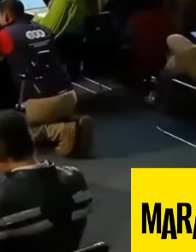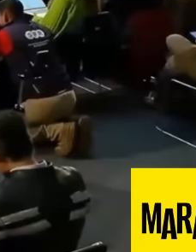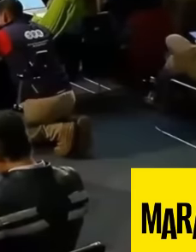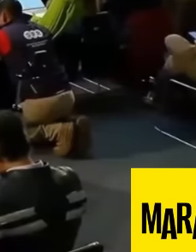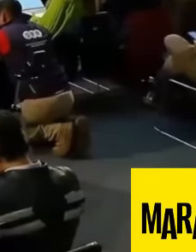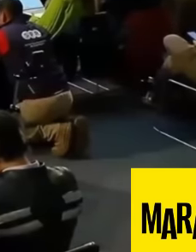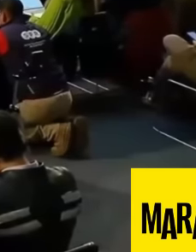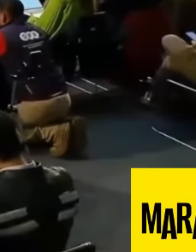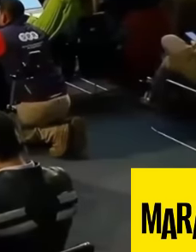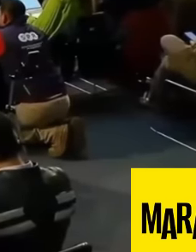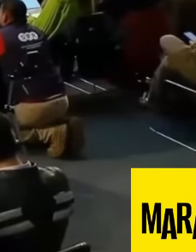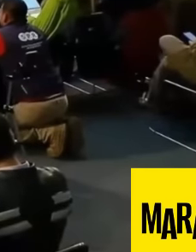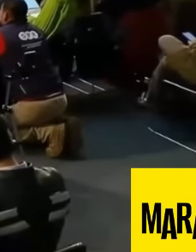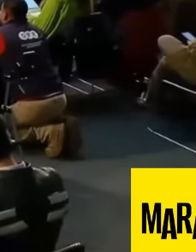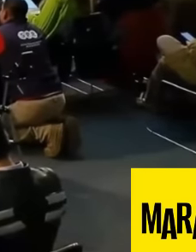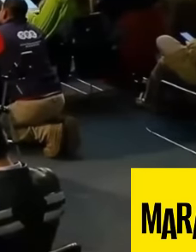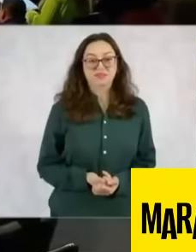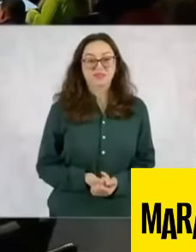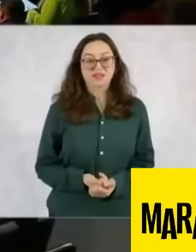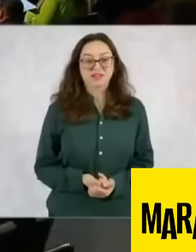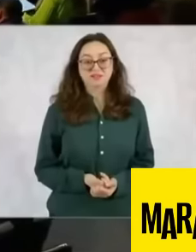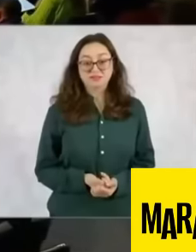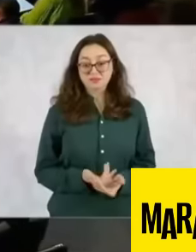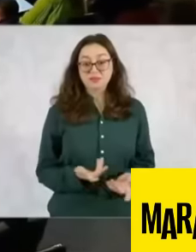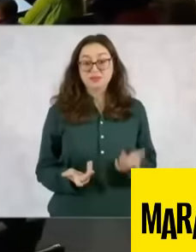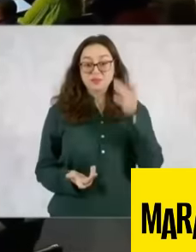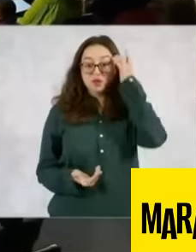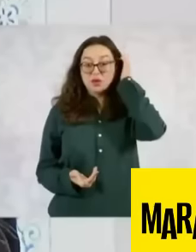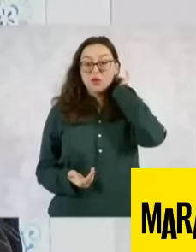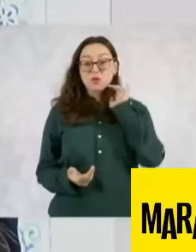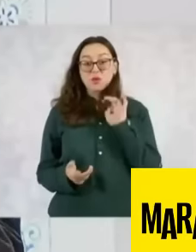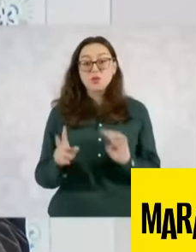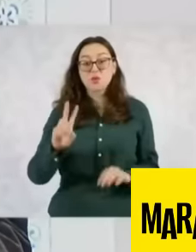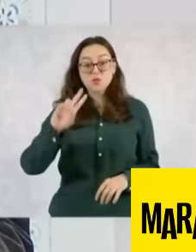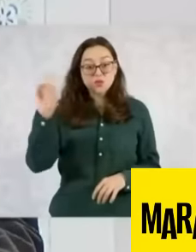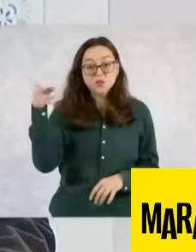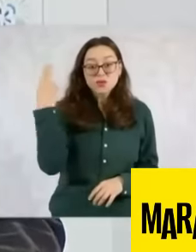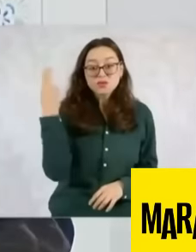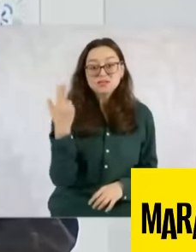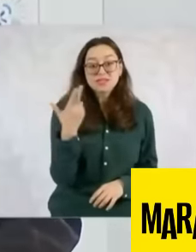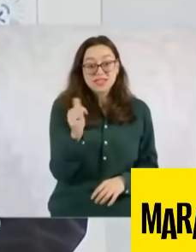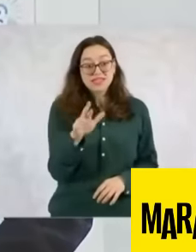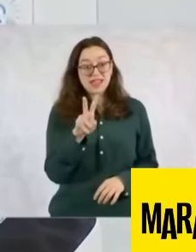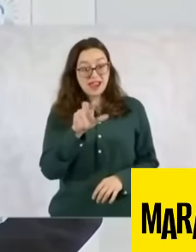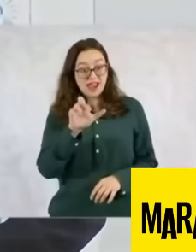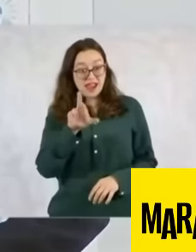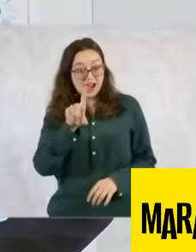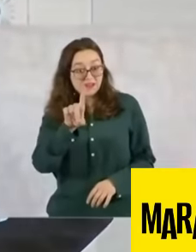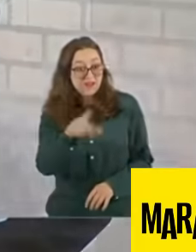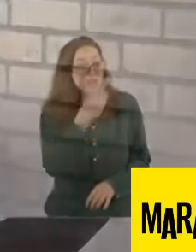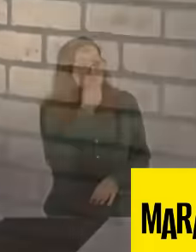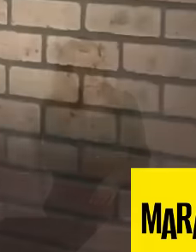eh No estoy relatando los hechos para ser como abogados